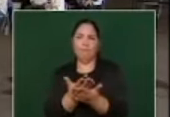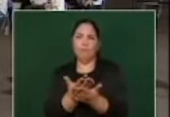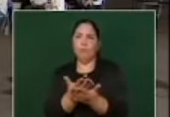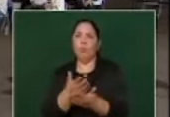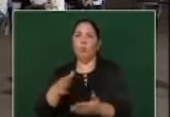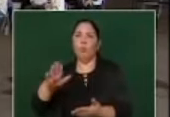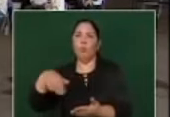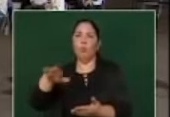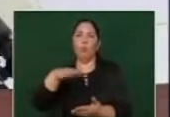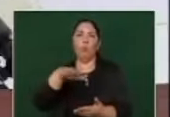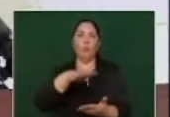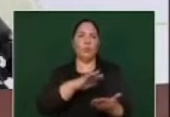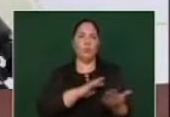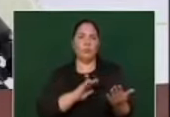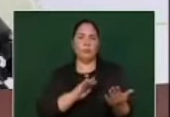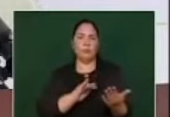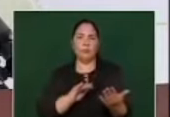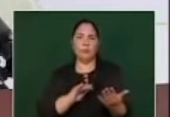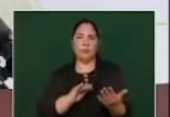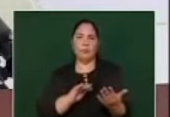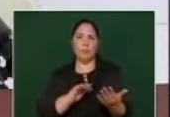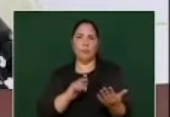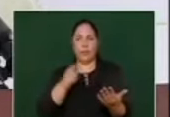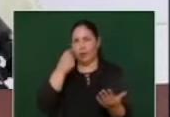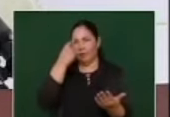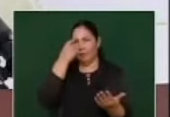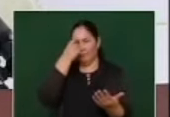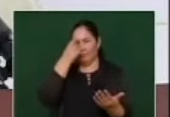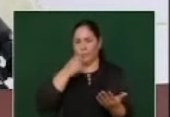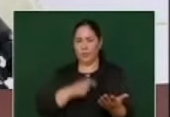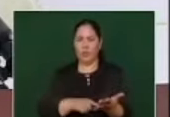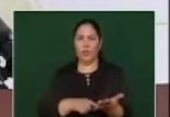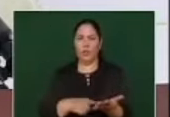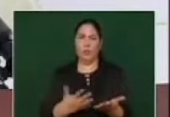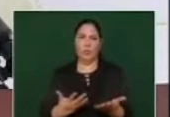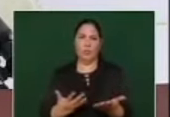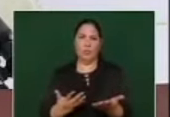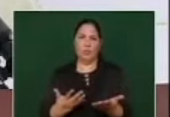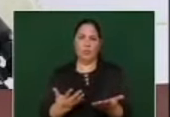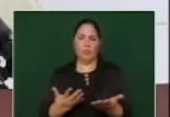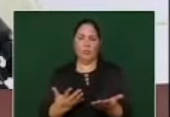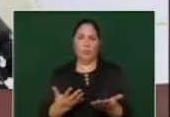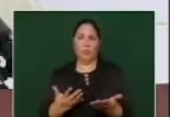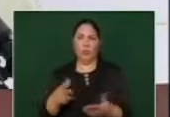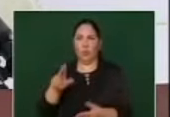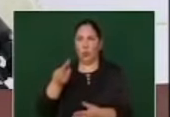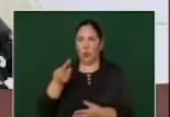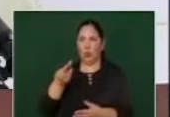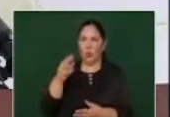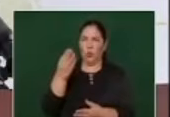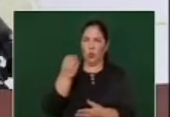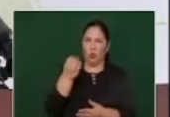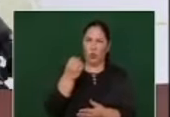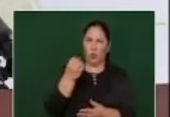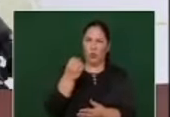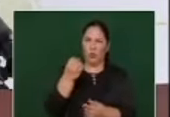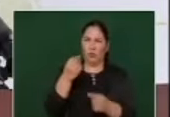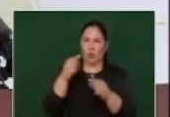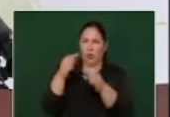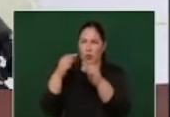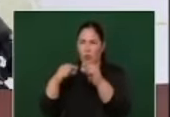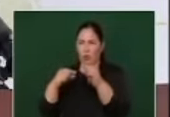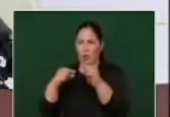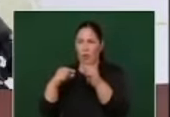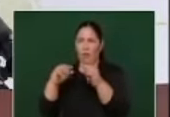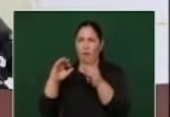anunció que no asistirá luego de que en día reciente recibió una invitación formal del gobierno o más bien de el gobierno de las